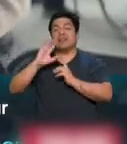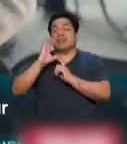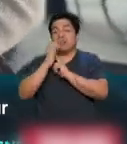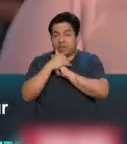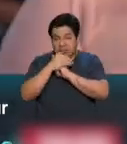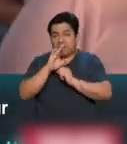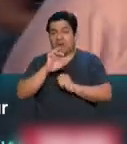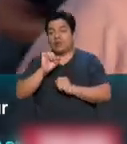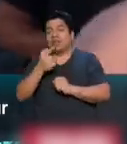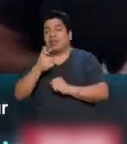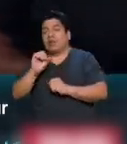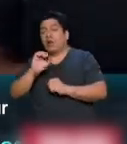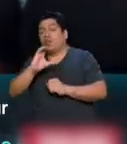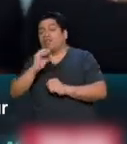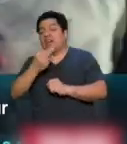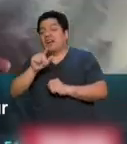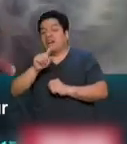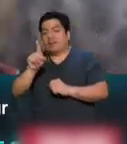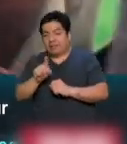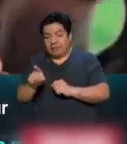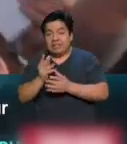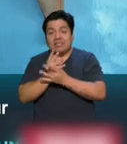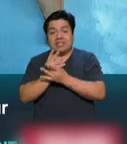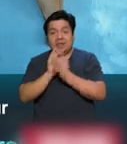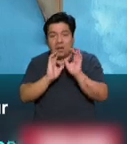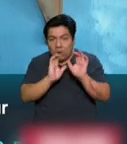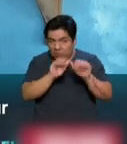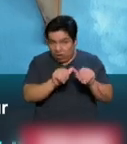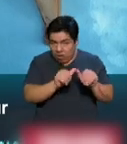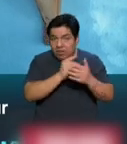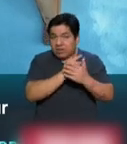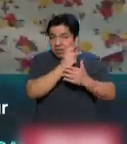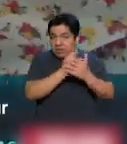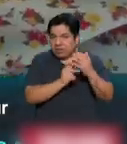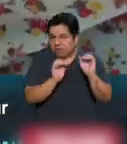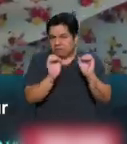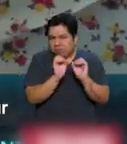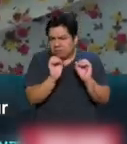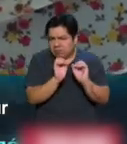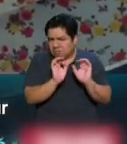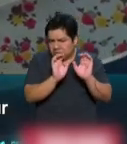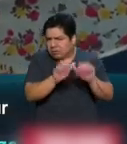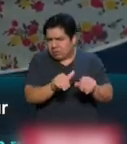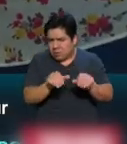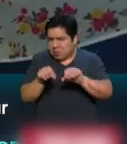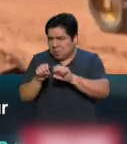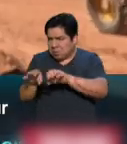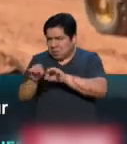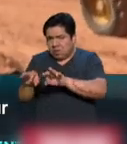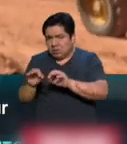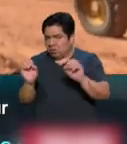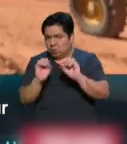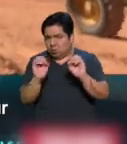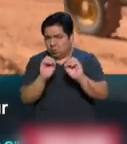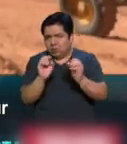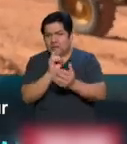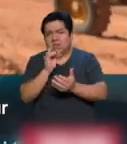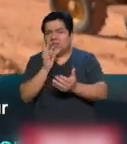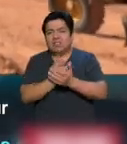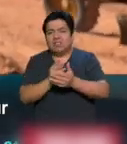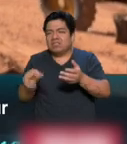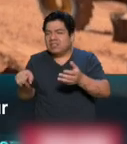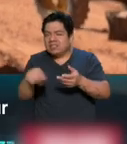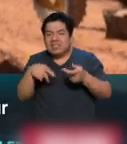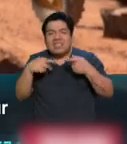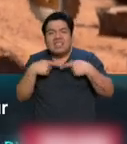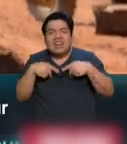Vivienda, Rodrigo Chávez Contreras, aclaró que el registro al programa no se realizará en alguna oficina, sino a través del trabajo